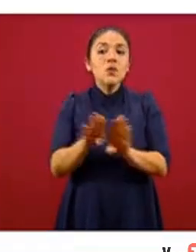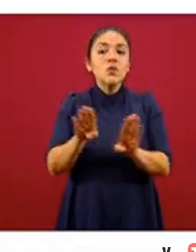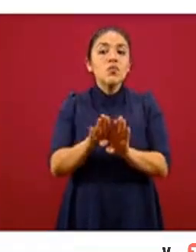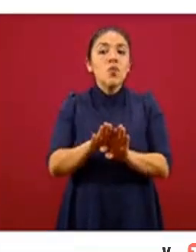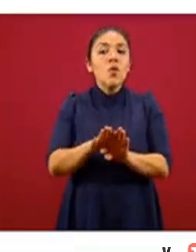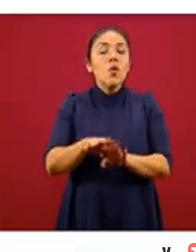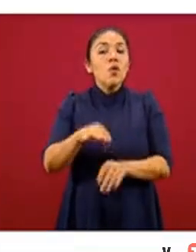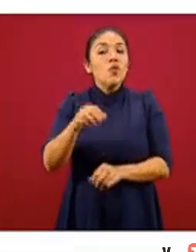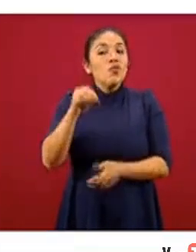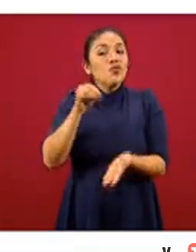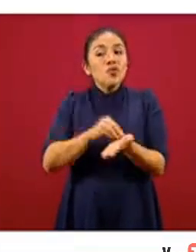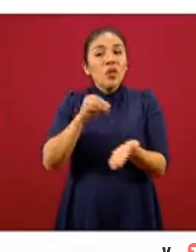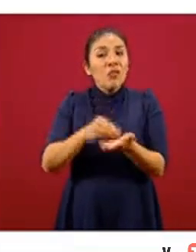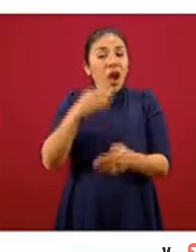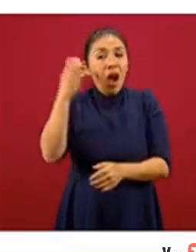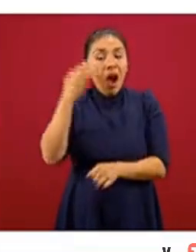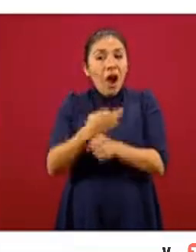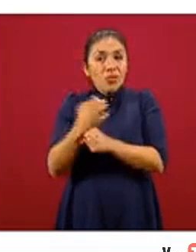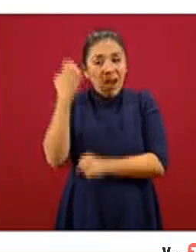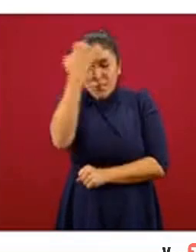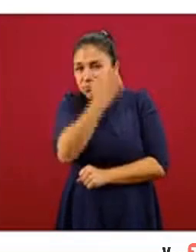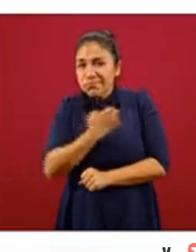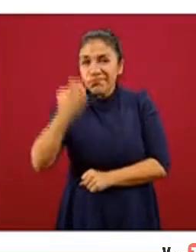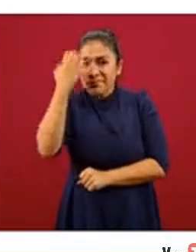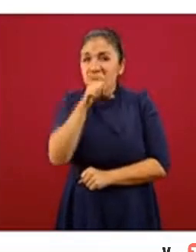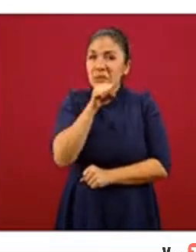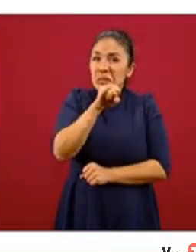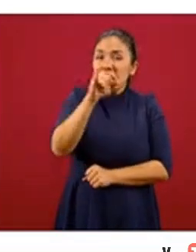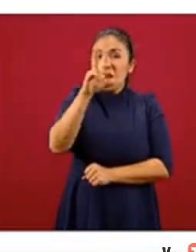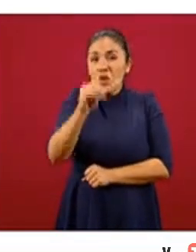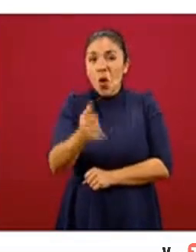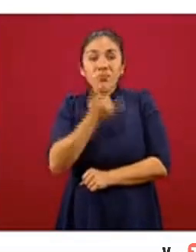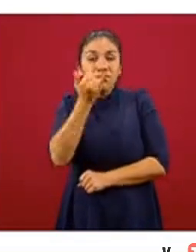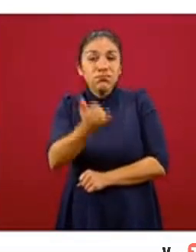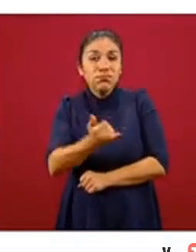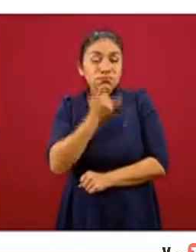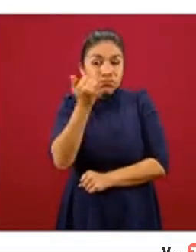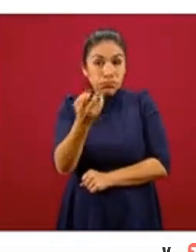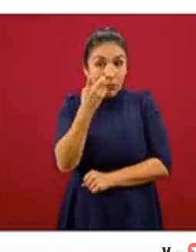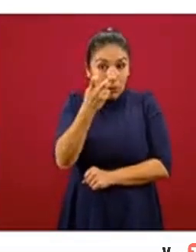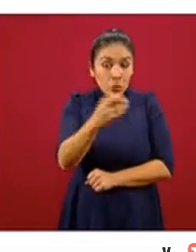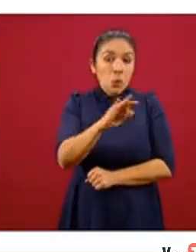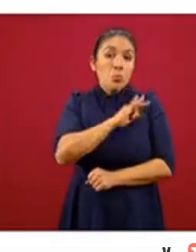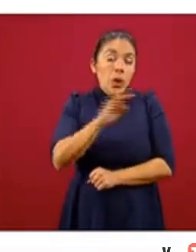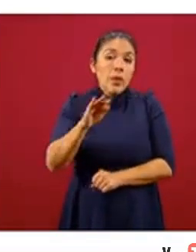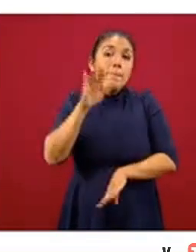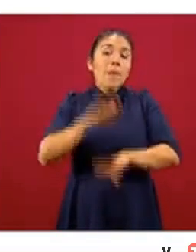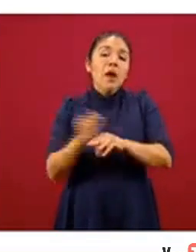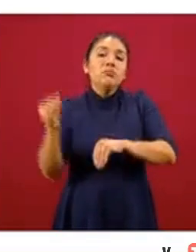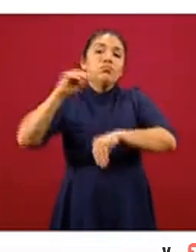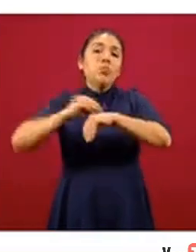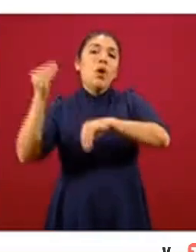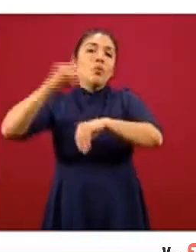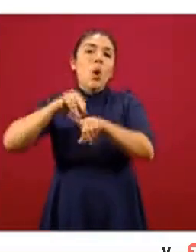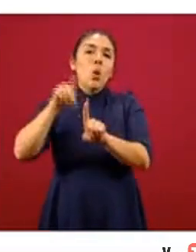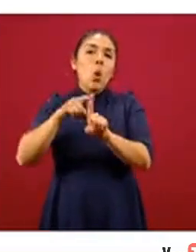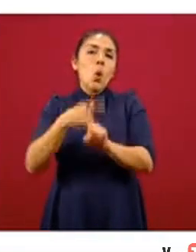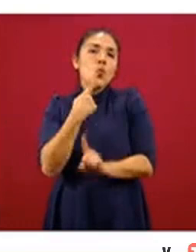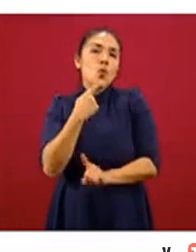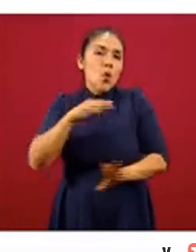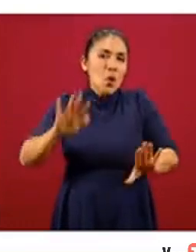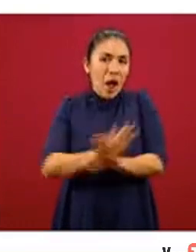están todavía en el proceso de confirmación. En la medida en que estos casos se confirman, se pintan de rojo y el tiempo